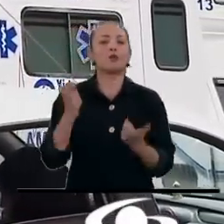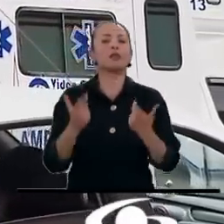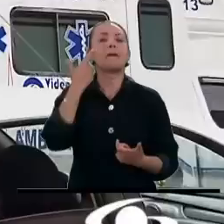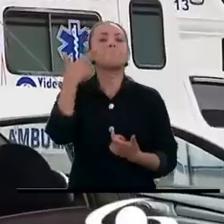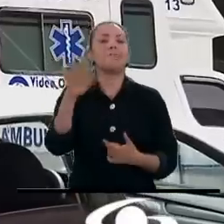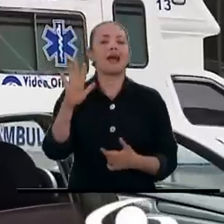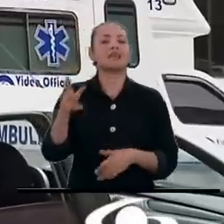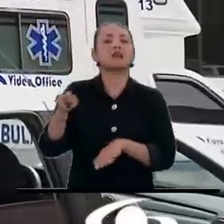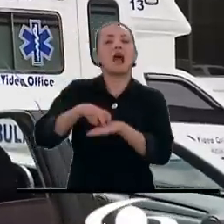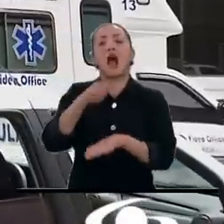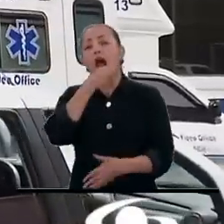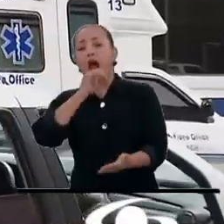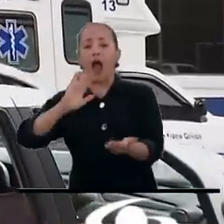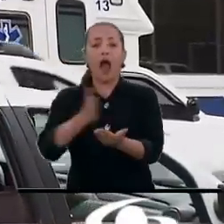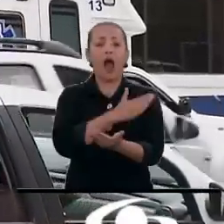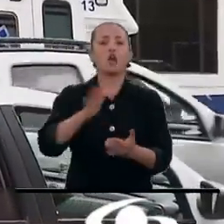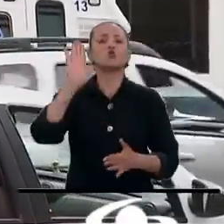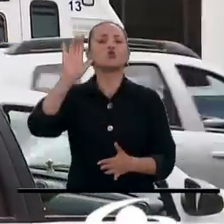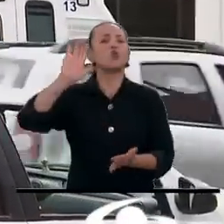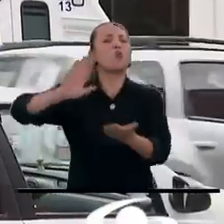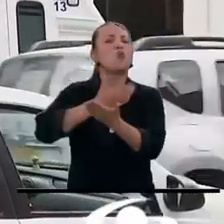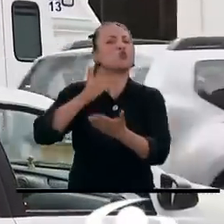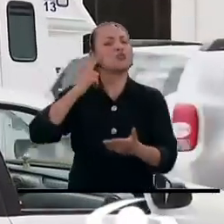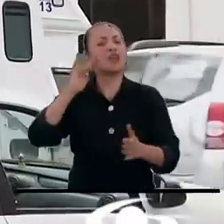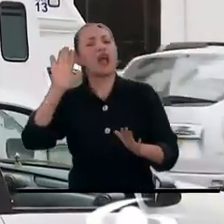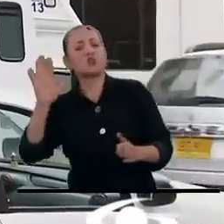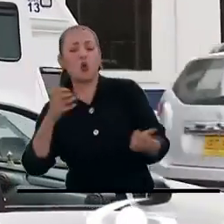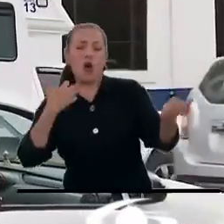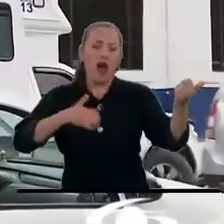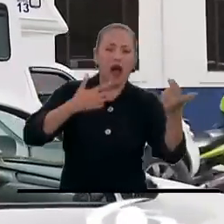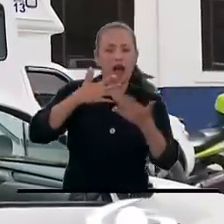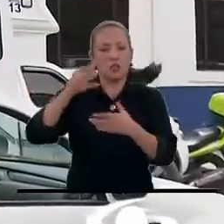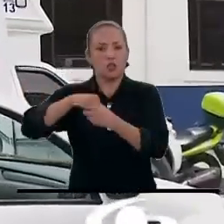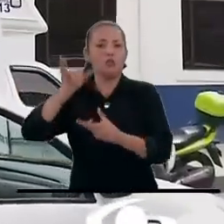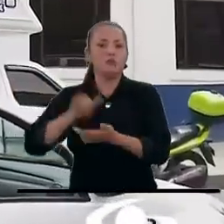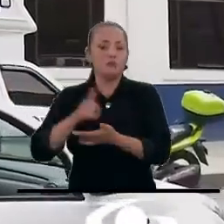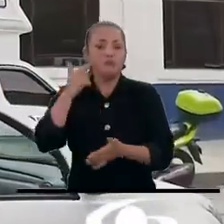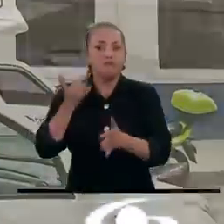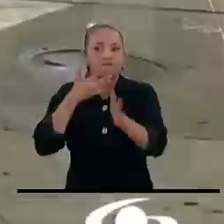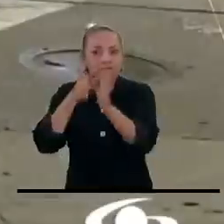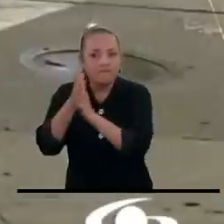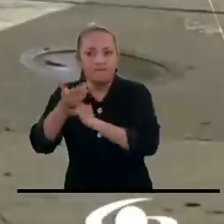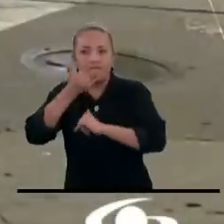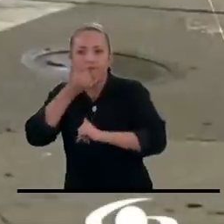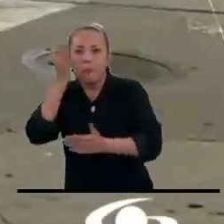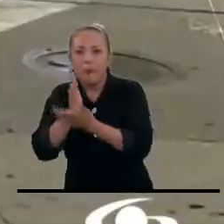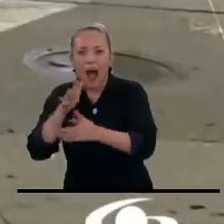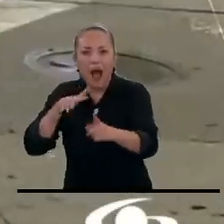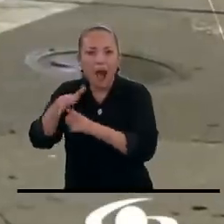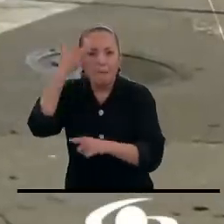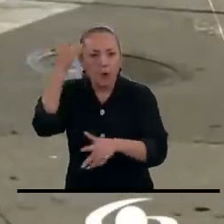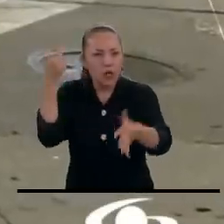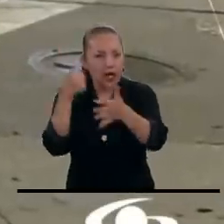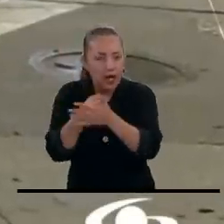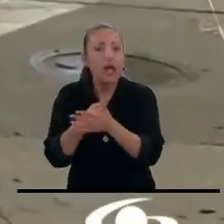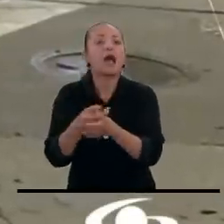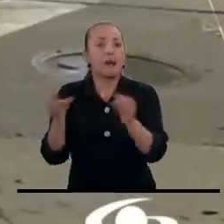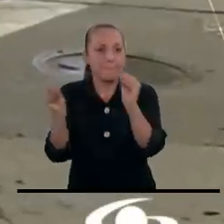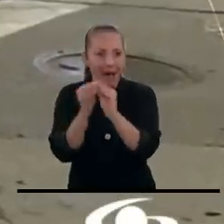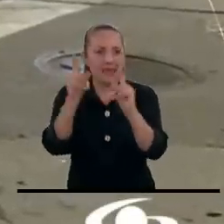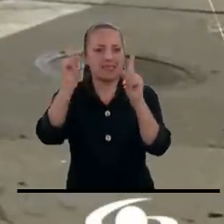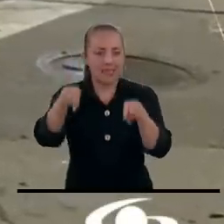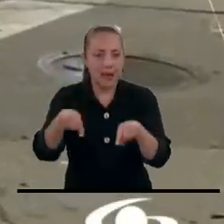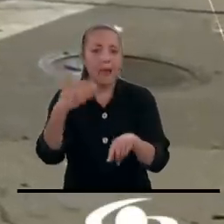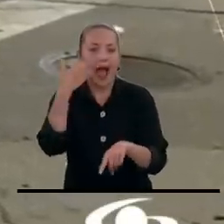manejando un cantante de música popular. En este momento tratan de determinar cuál fue la causa del accidente. Esta persona está también en este